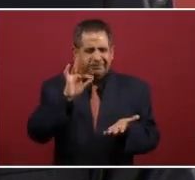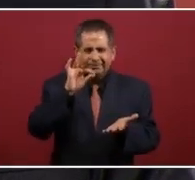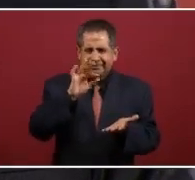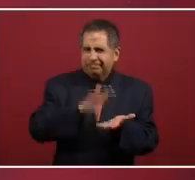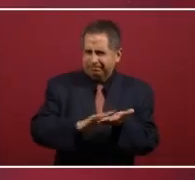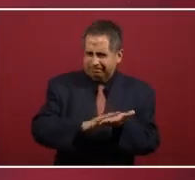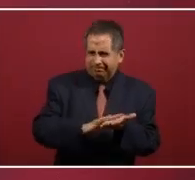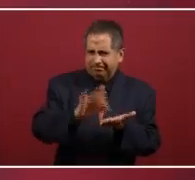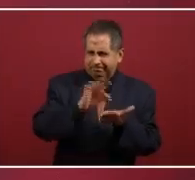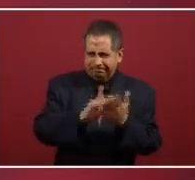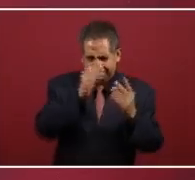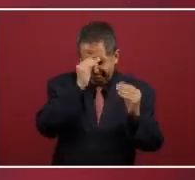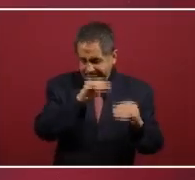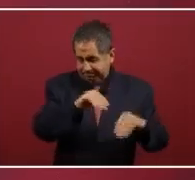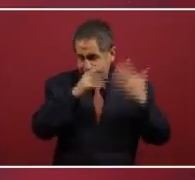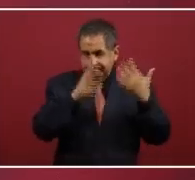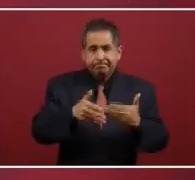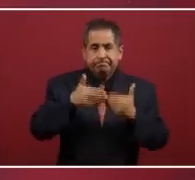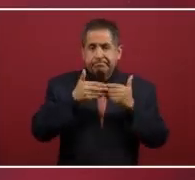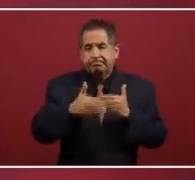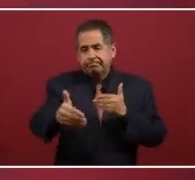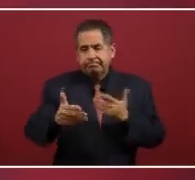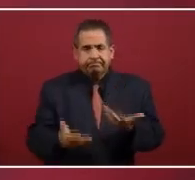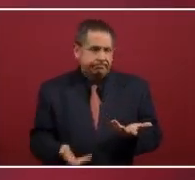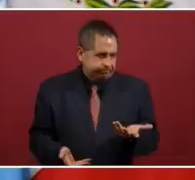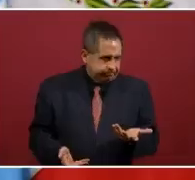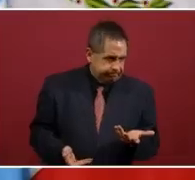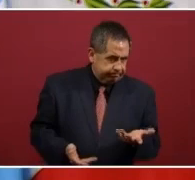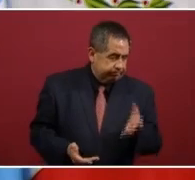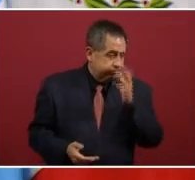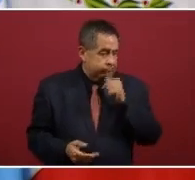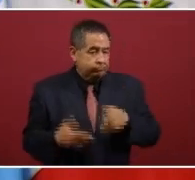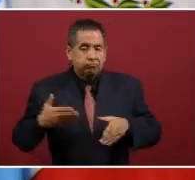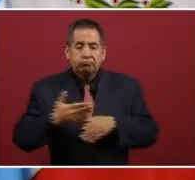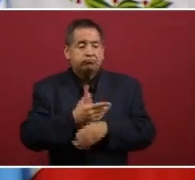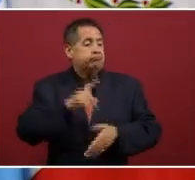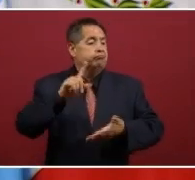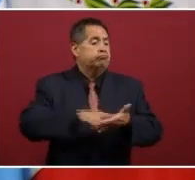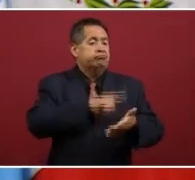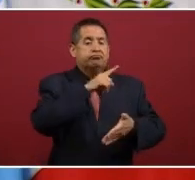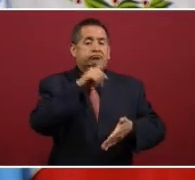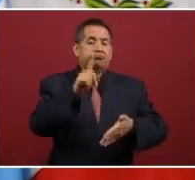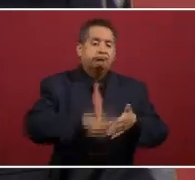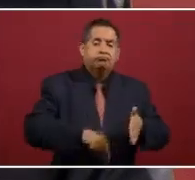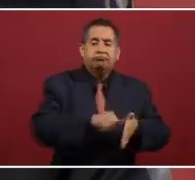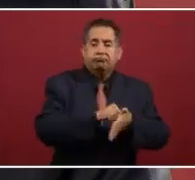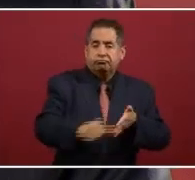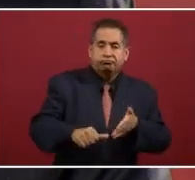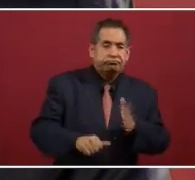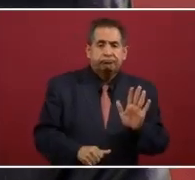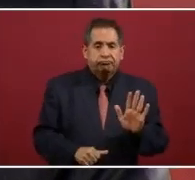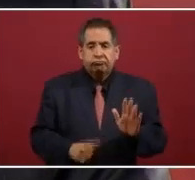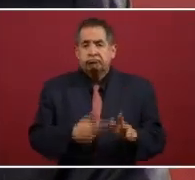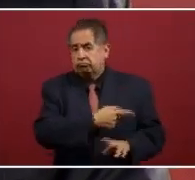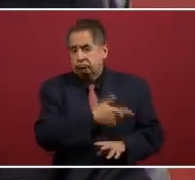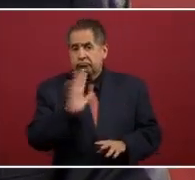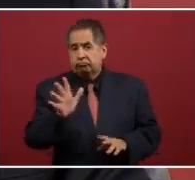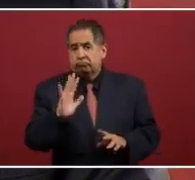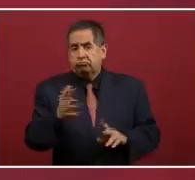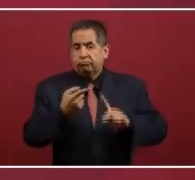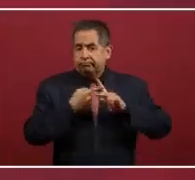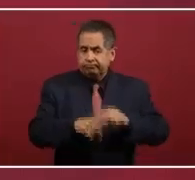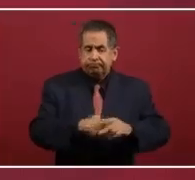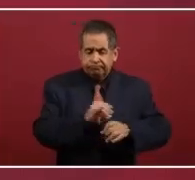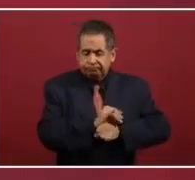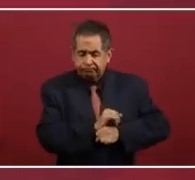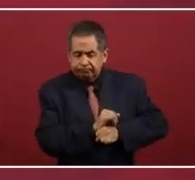adelante, tampoco podíamos cancelar procesos ya iniciados. En este